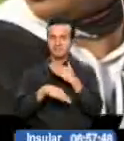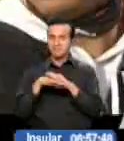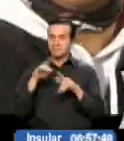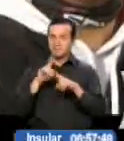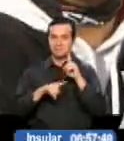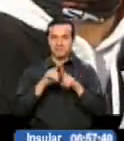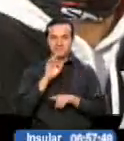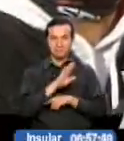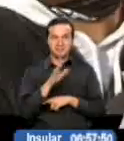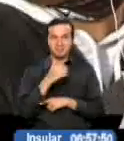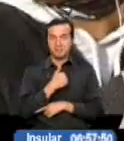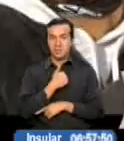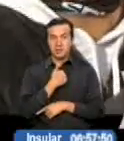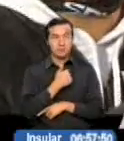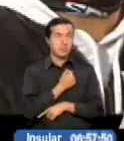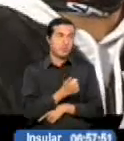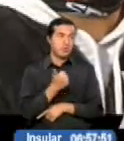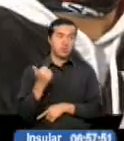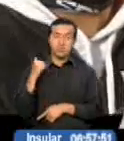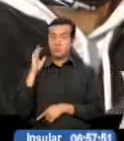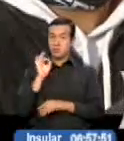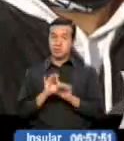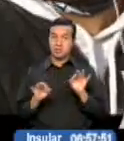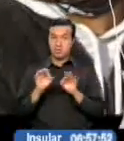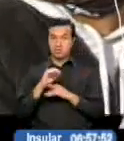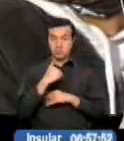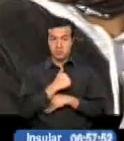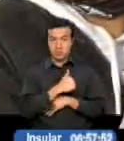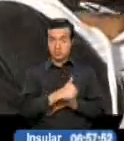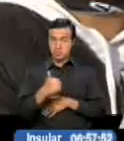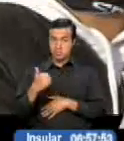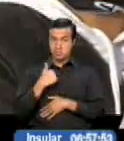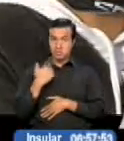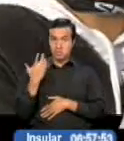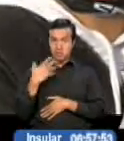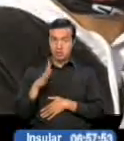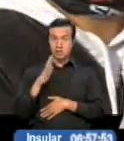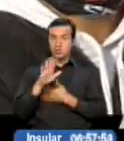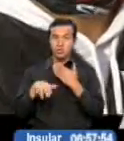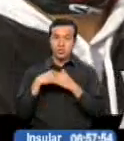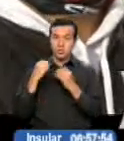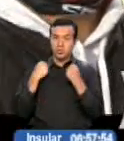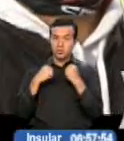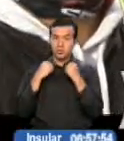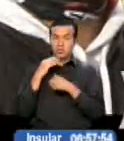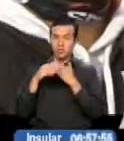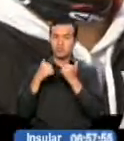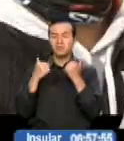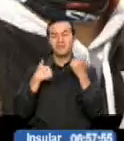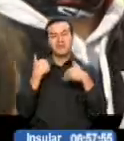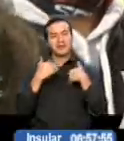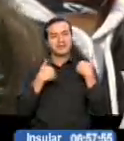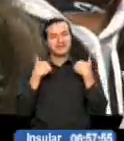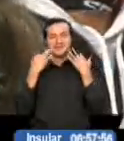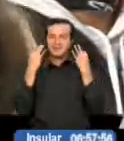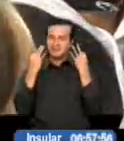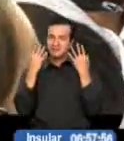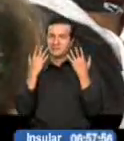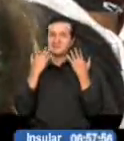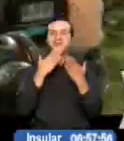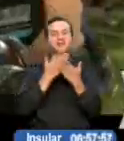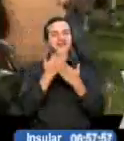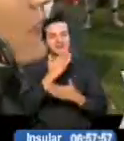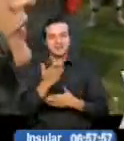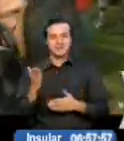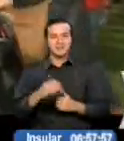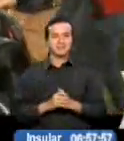compañeros. Dependíamos de nosotros, más de nadie. Y bueno, pues la verdad que teníamos que darlo todo y se dejó todo y muy contento. Muy contento y gracias a todos